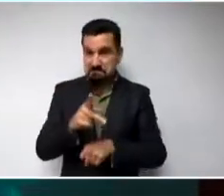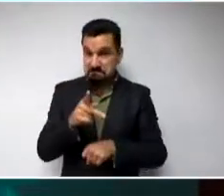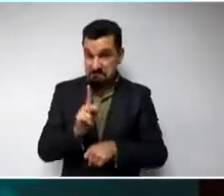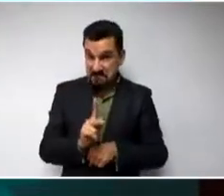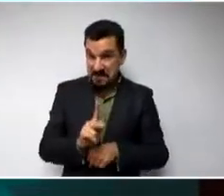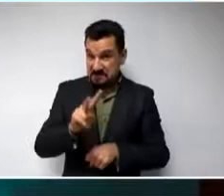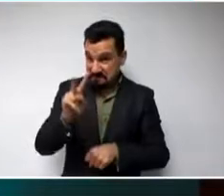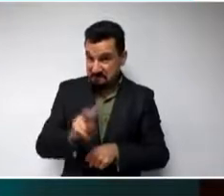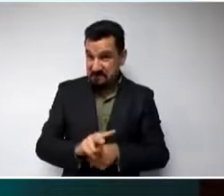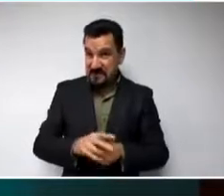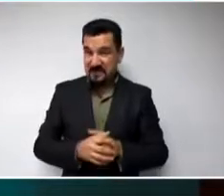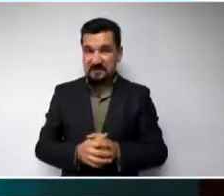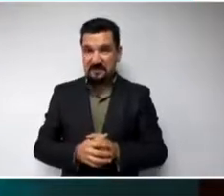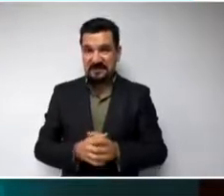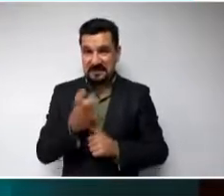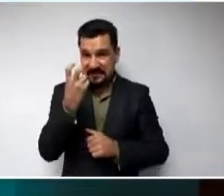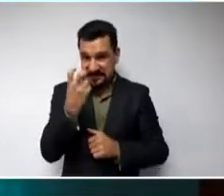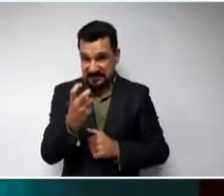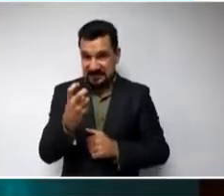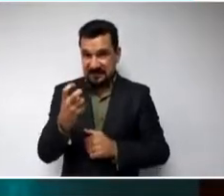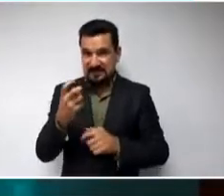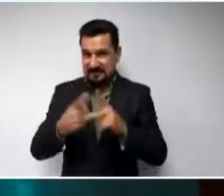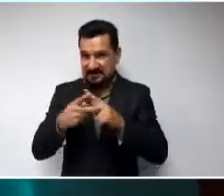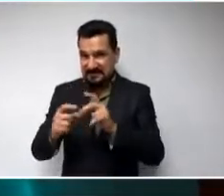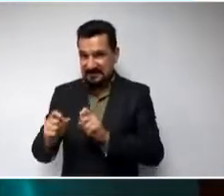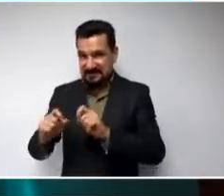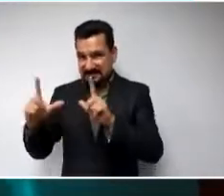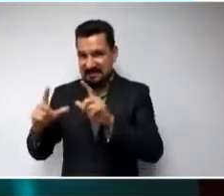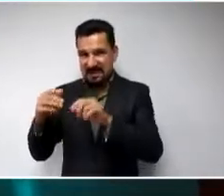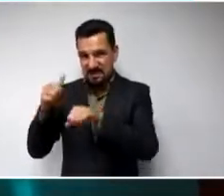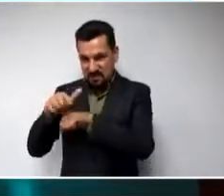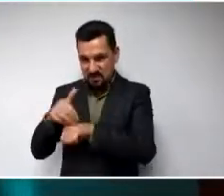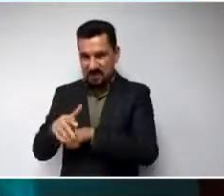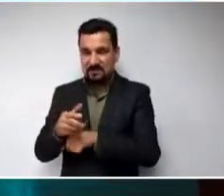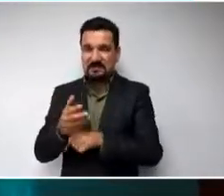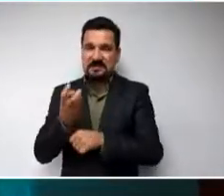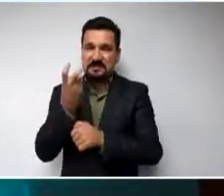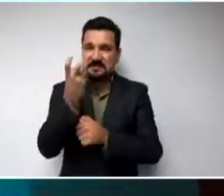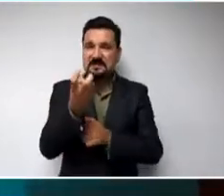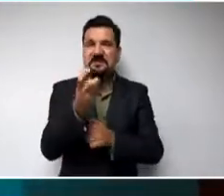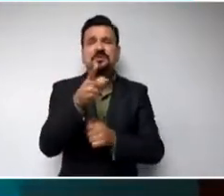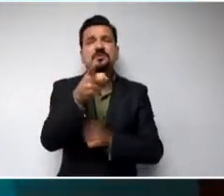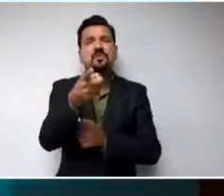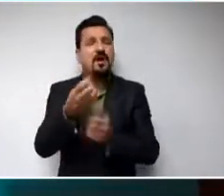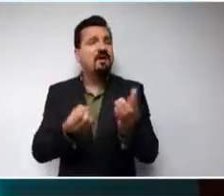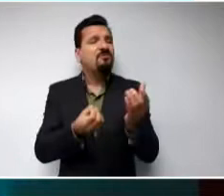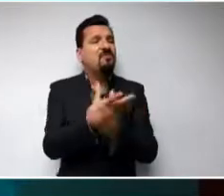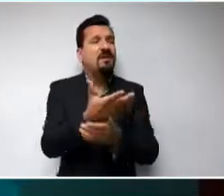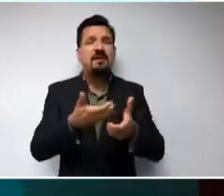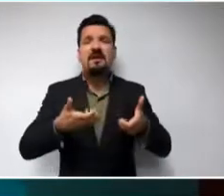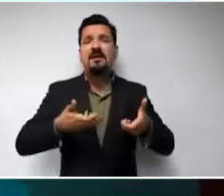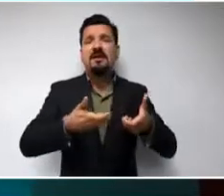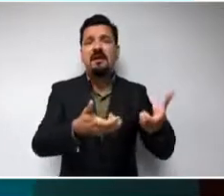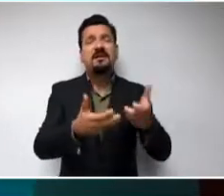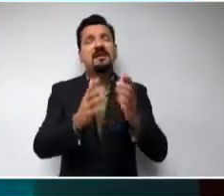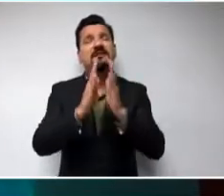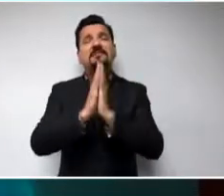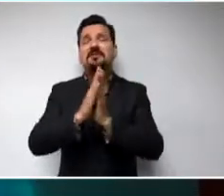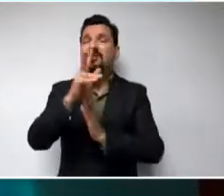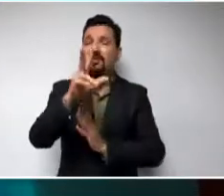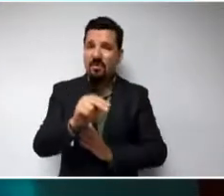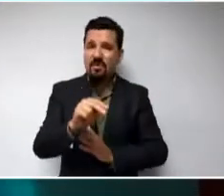a esos números es que te pido no salir a la calle si no tienes nada esencial que hacer